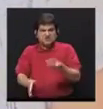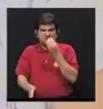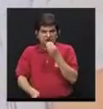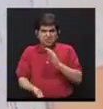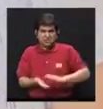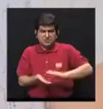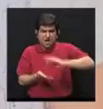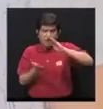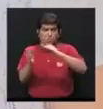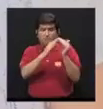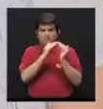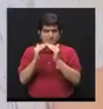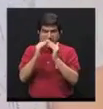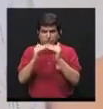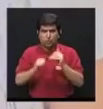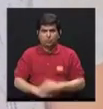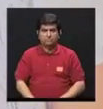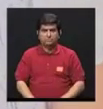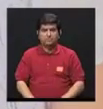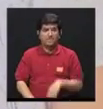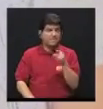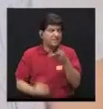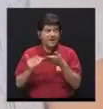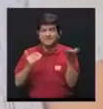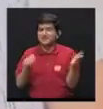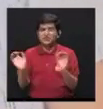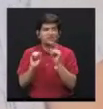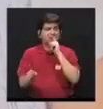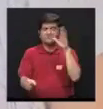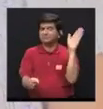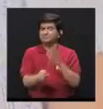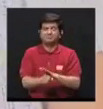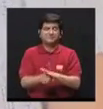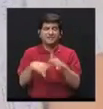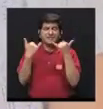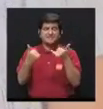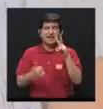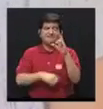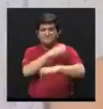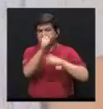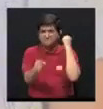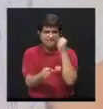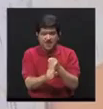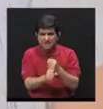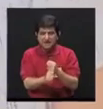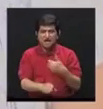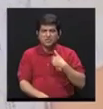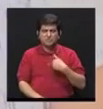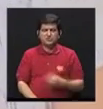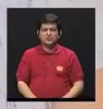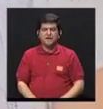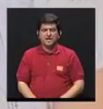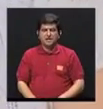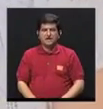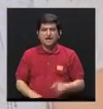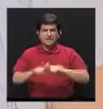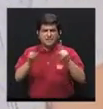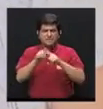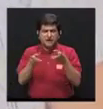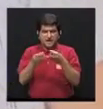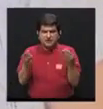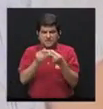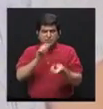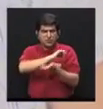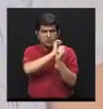población, etcétera. Ninguna de estas cosas se cumple. Hace ya 20 años que hay transgénicos en muy pocos países en el mundo.